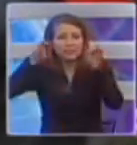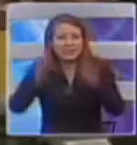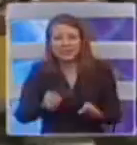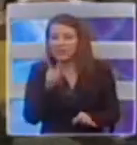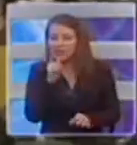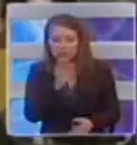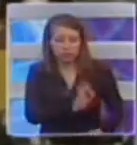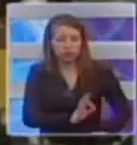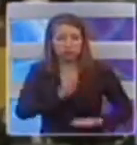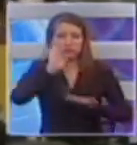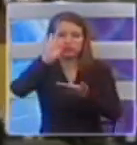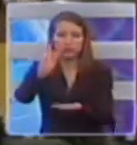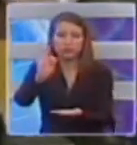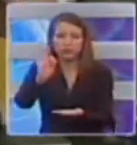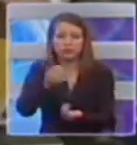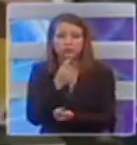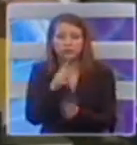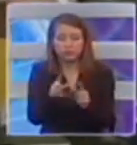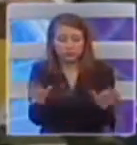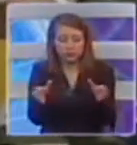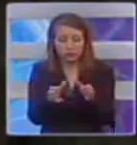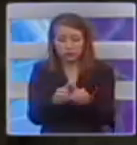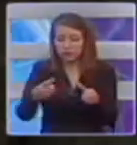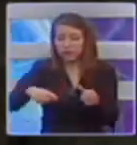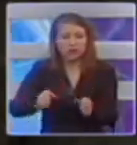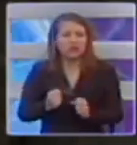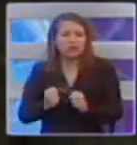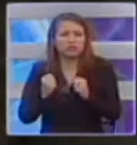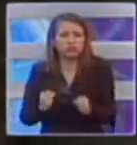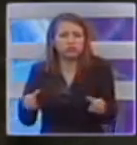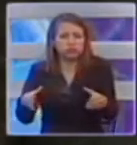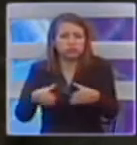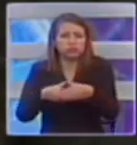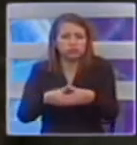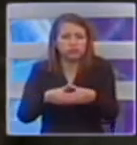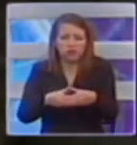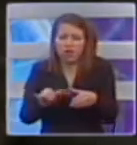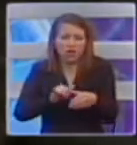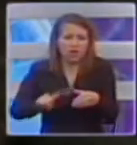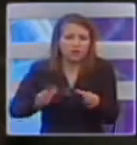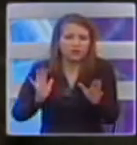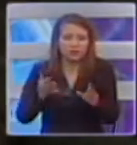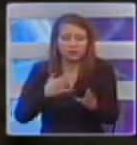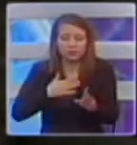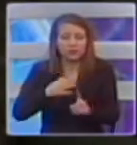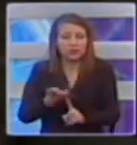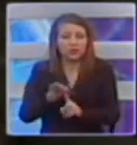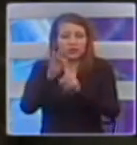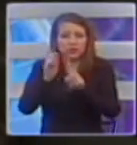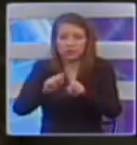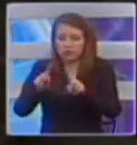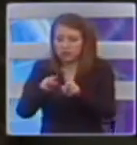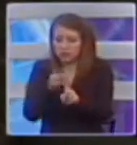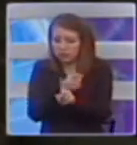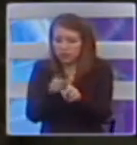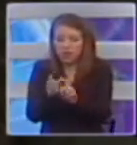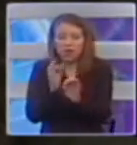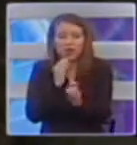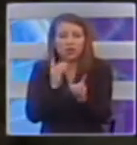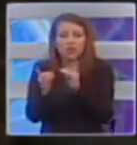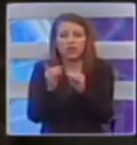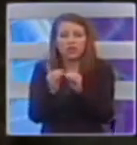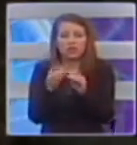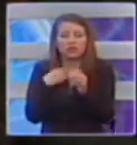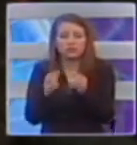candidato. Ratificaron que la Unidad sigue firme. El principio democrático de la diversidad y el diálogo